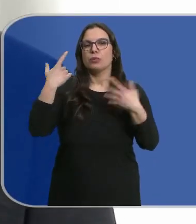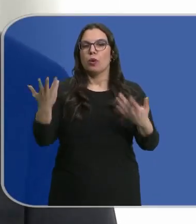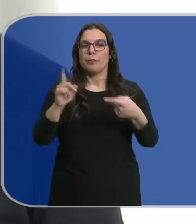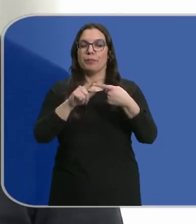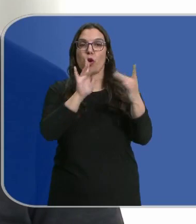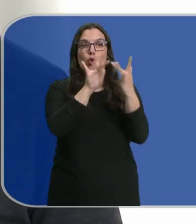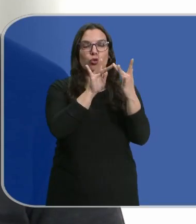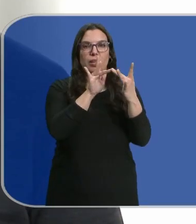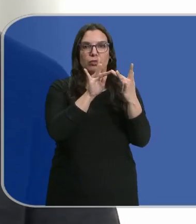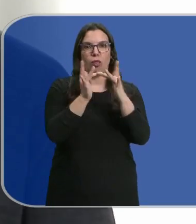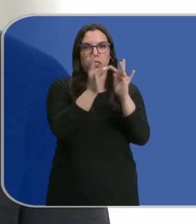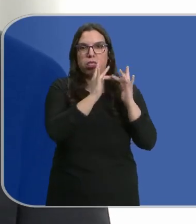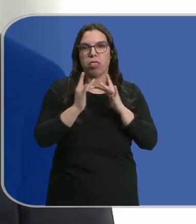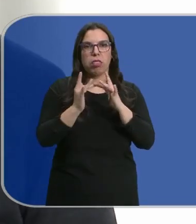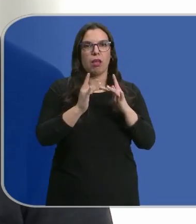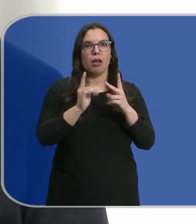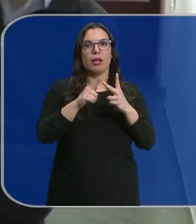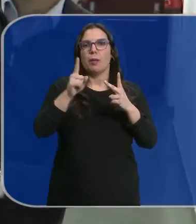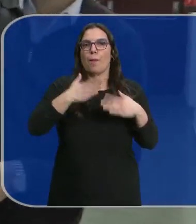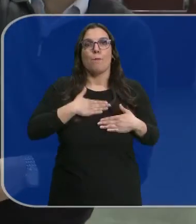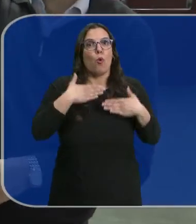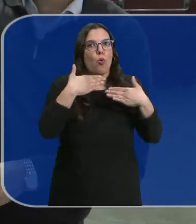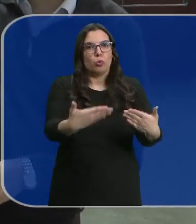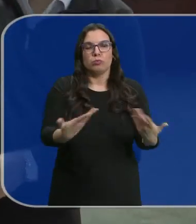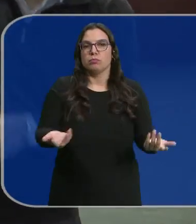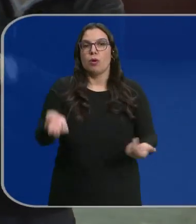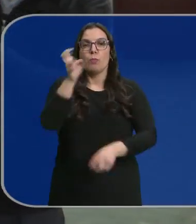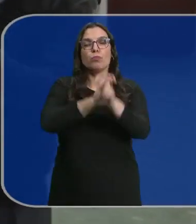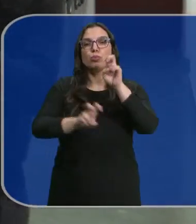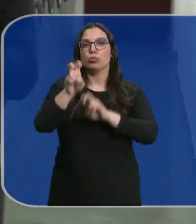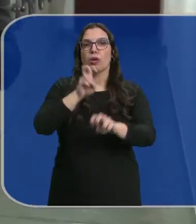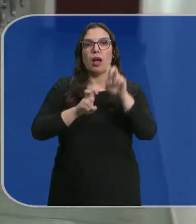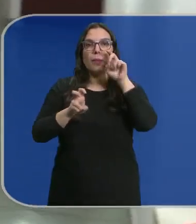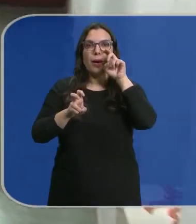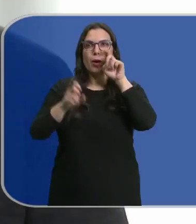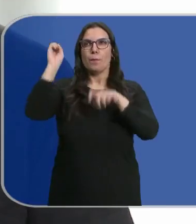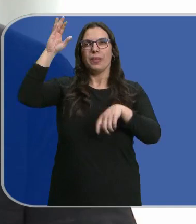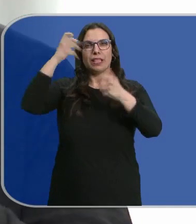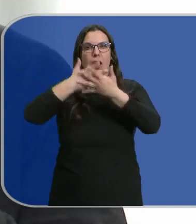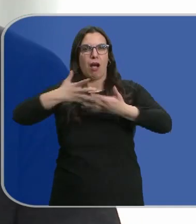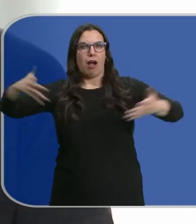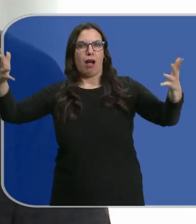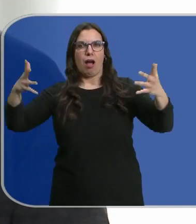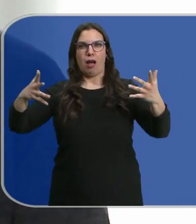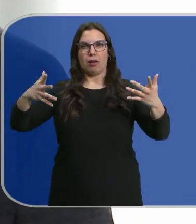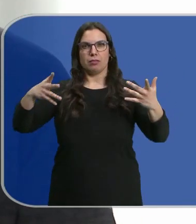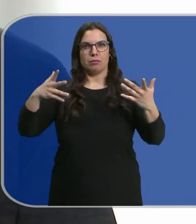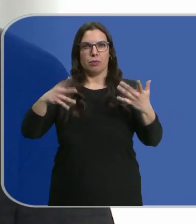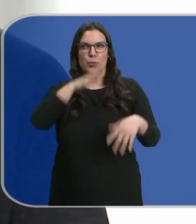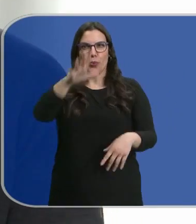el contacto humano y el voluntarismo. Se buscaban más que grandes mítines en plan